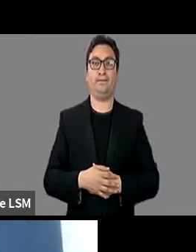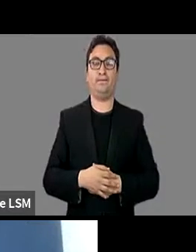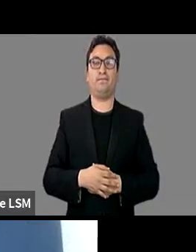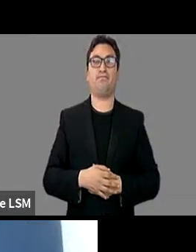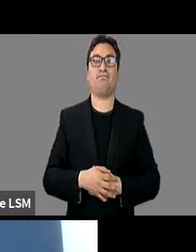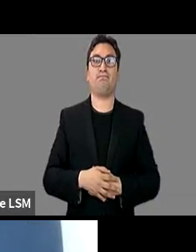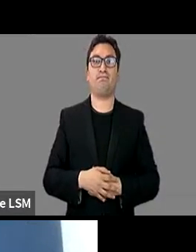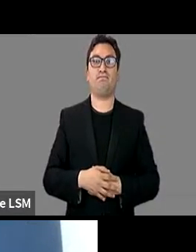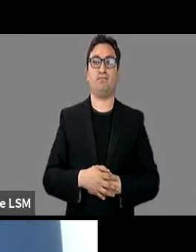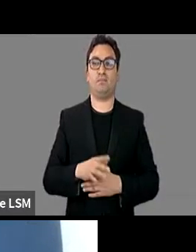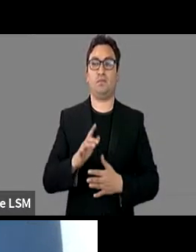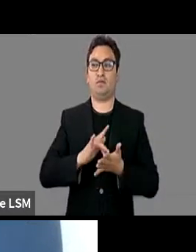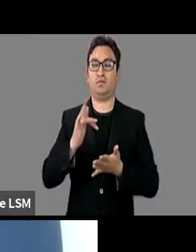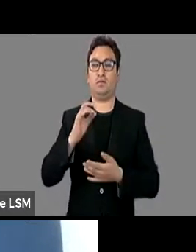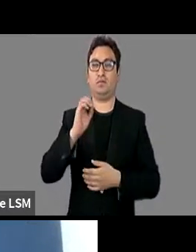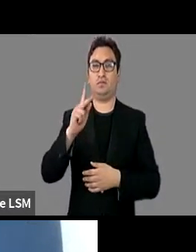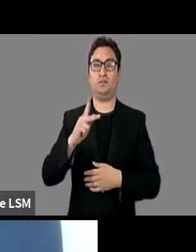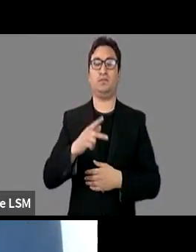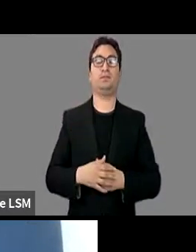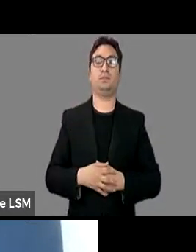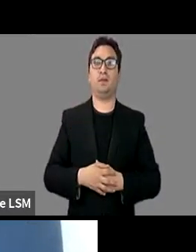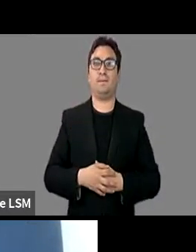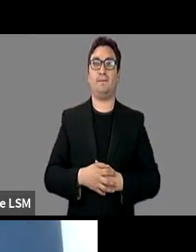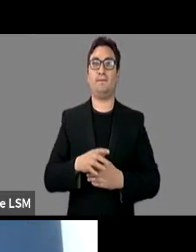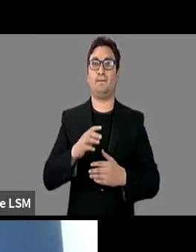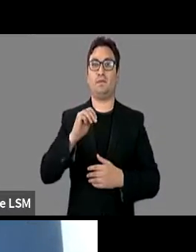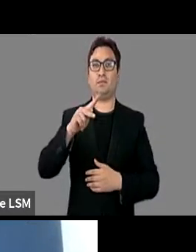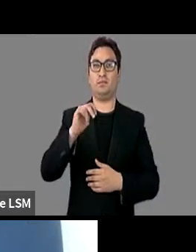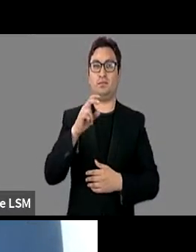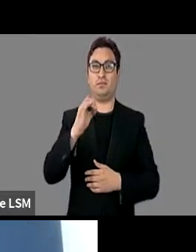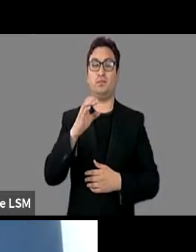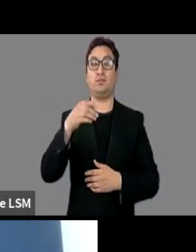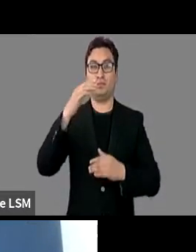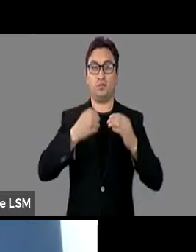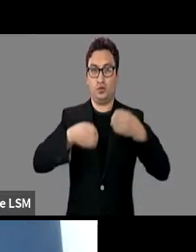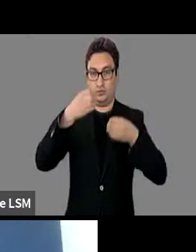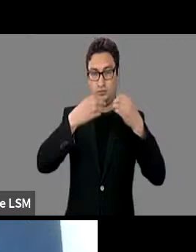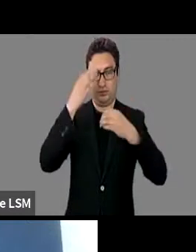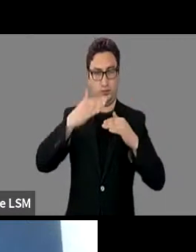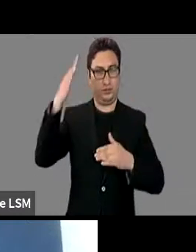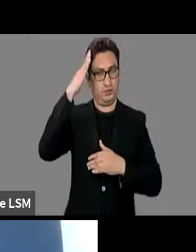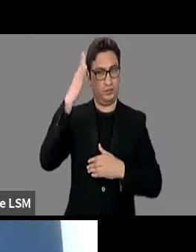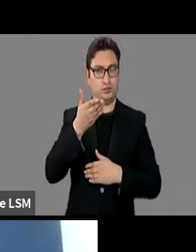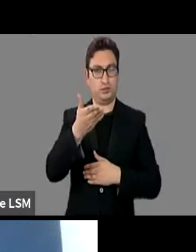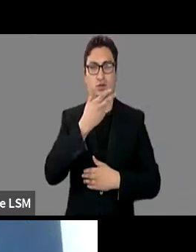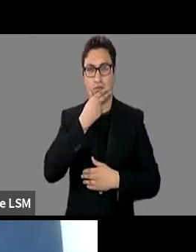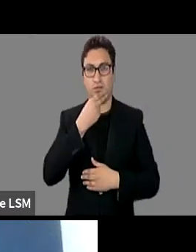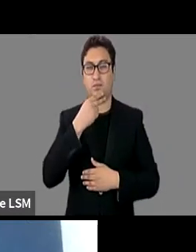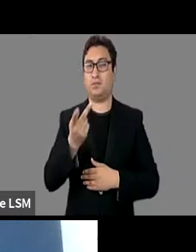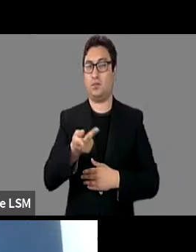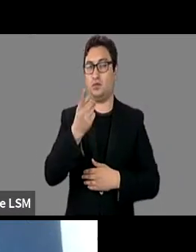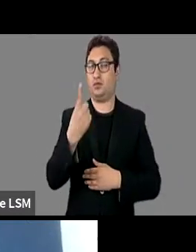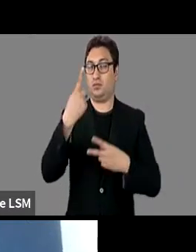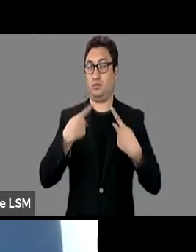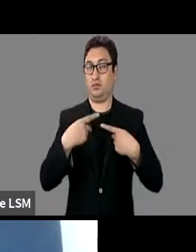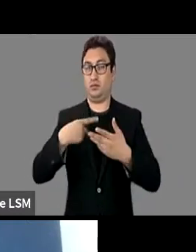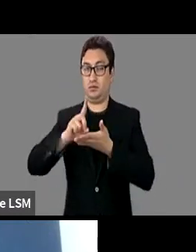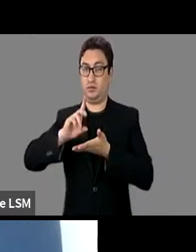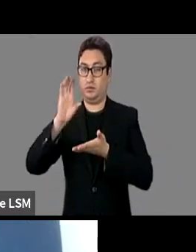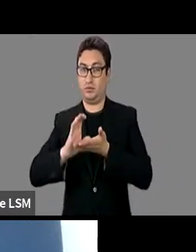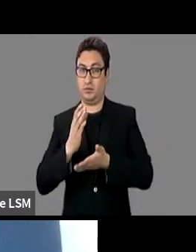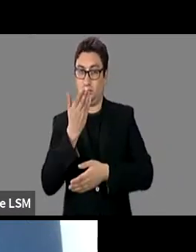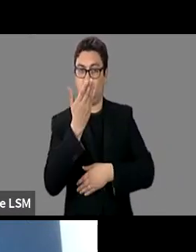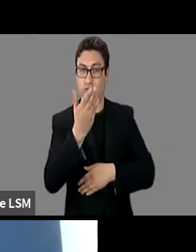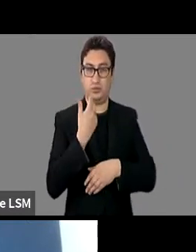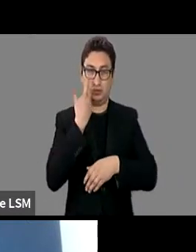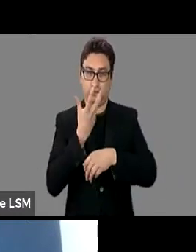maestra. Para el magistrado, ¿qué pasa si una persona con discapacidad solicita un ajuste un